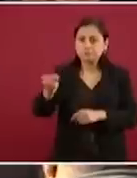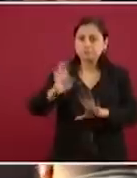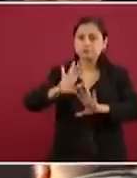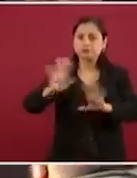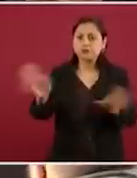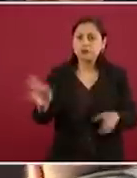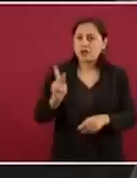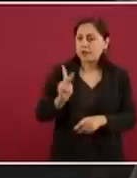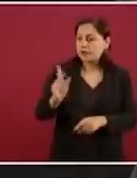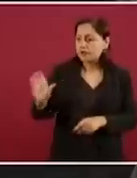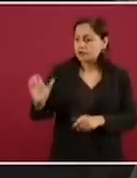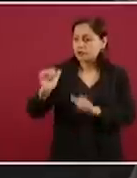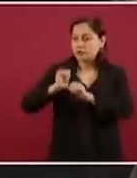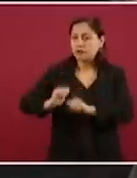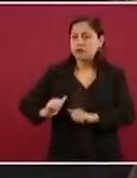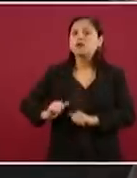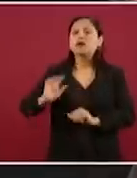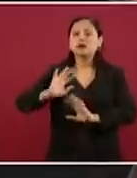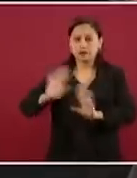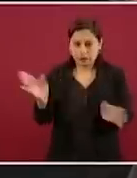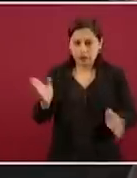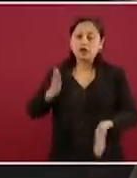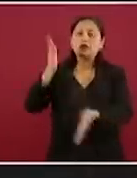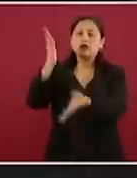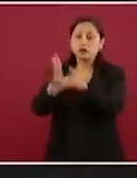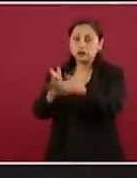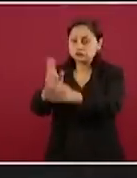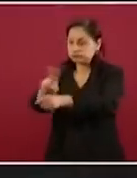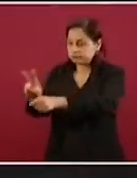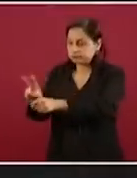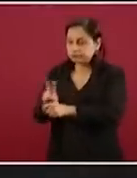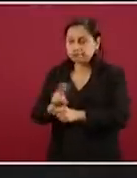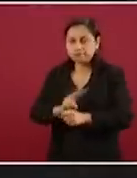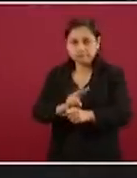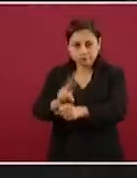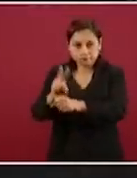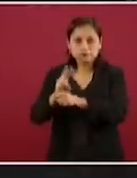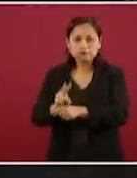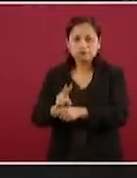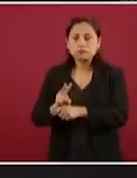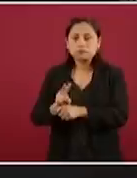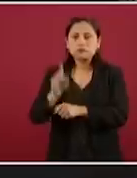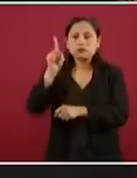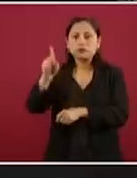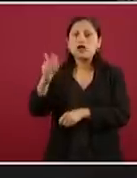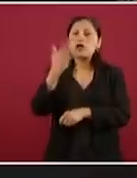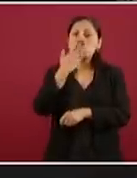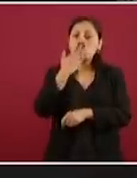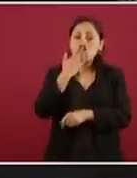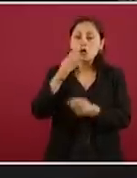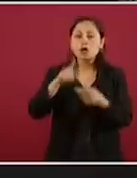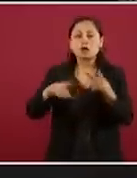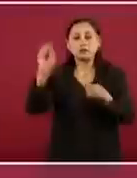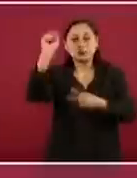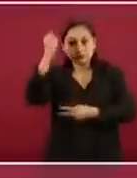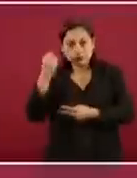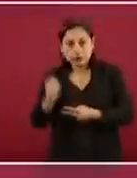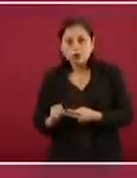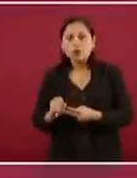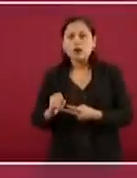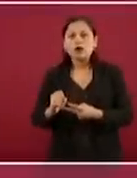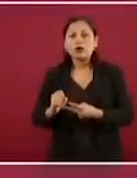Protección Civil, ya han estado allá atendiendo en Sonora, en Sinaloa, en